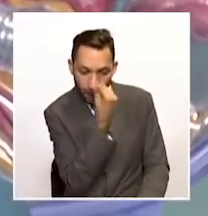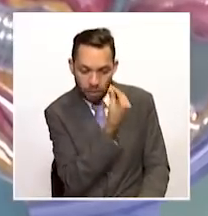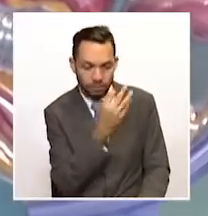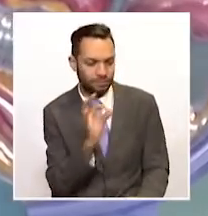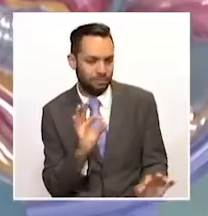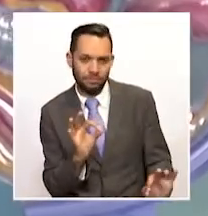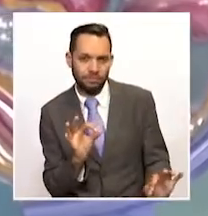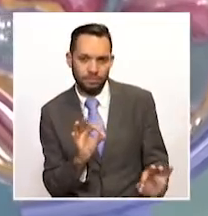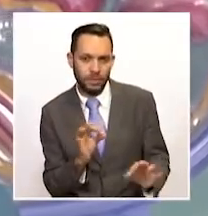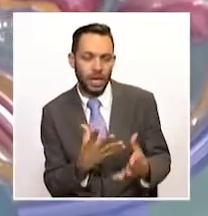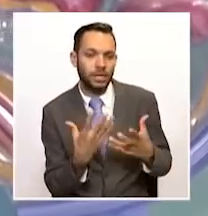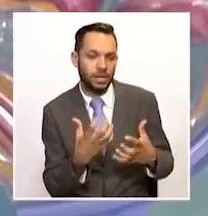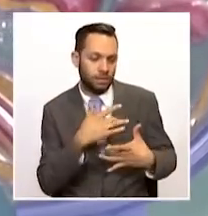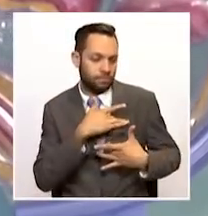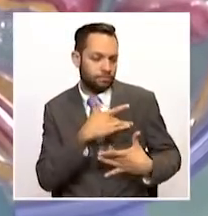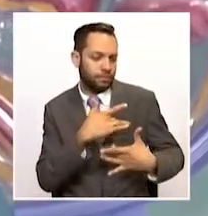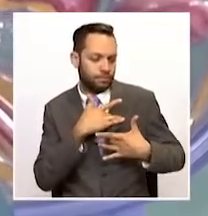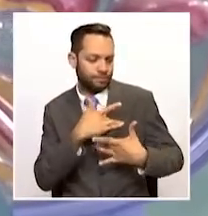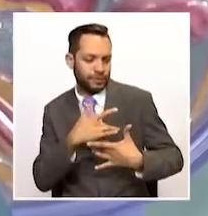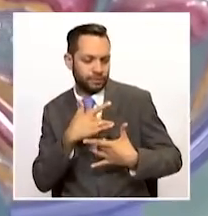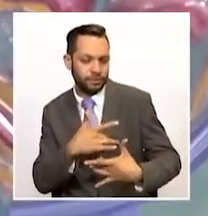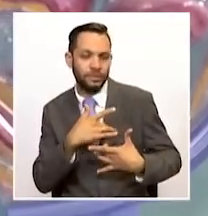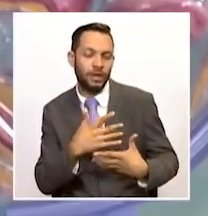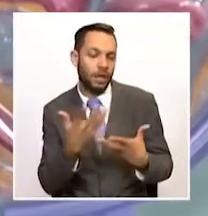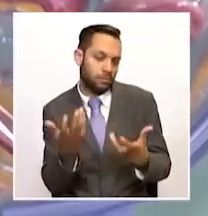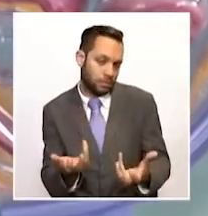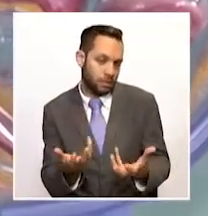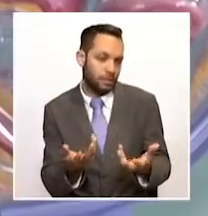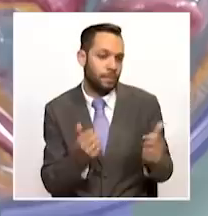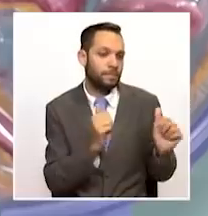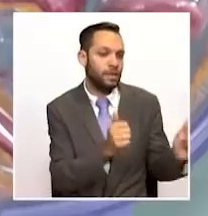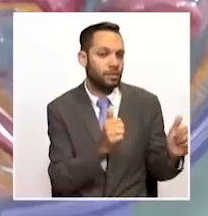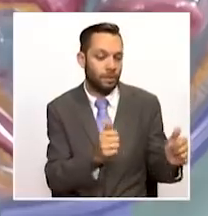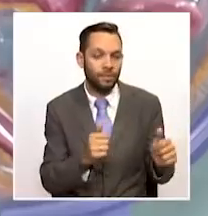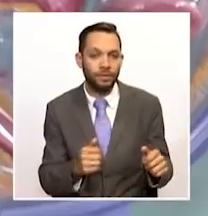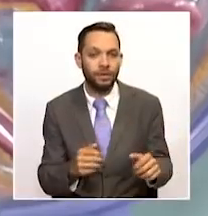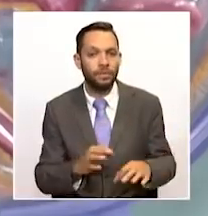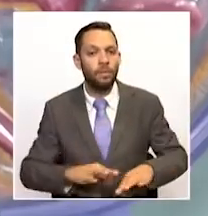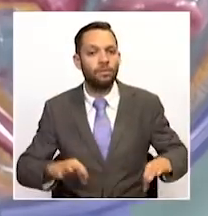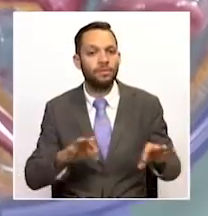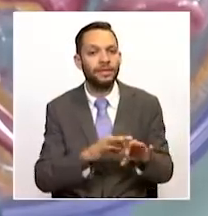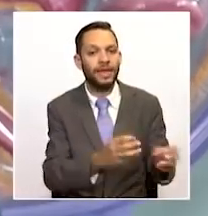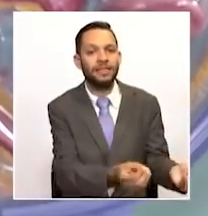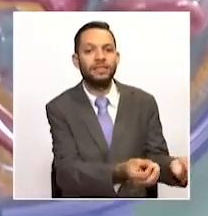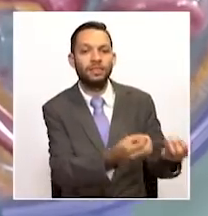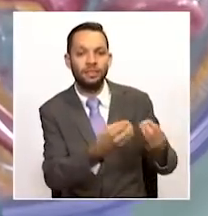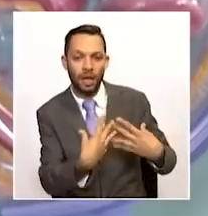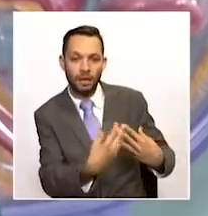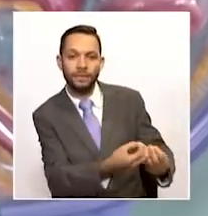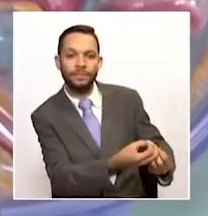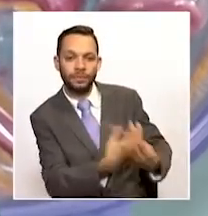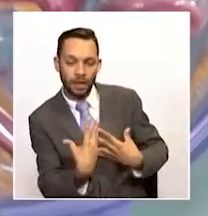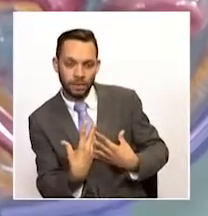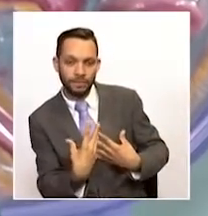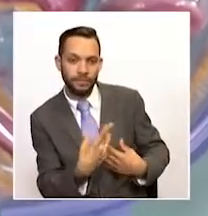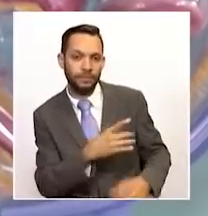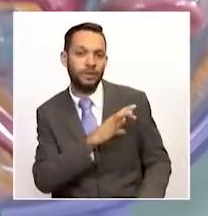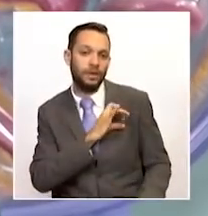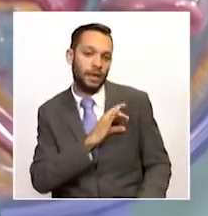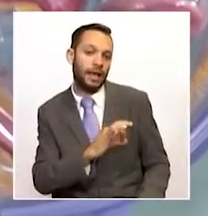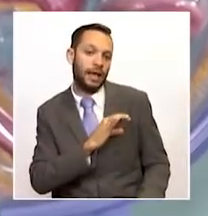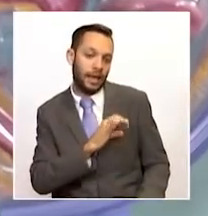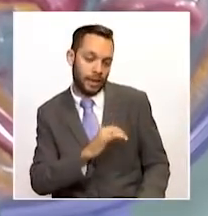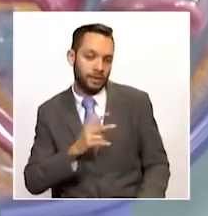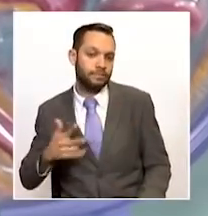recursos propios ni ingenieros ningún tipo de recurso después todo lo que hacemos es gracias a donaciones poder ir hasta la ciudad de cali pues nos implica un gasto